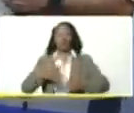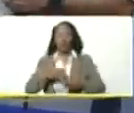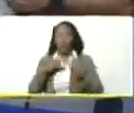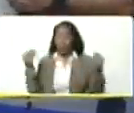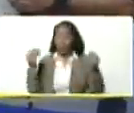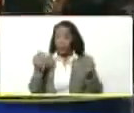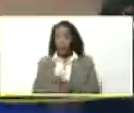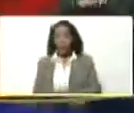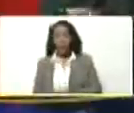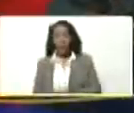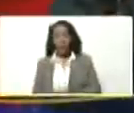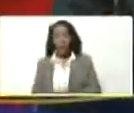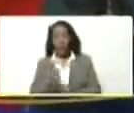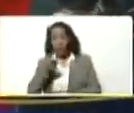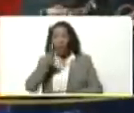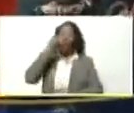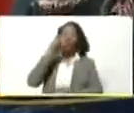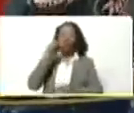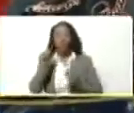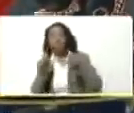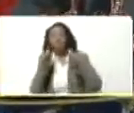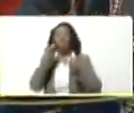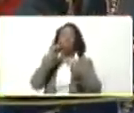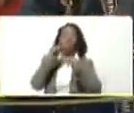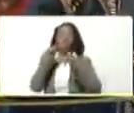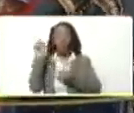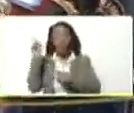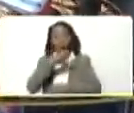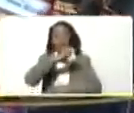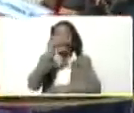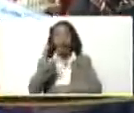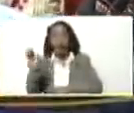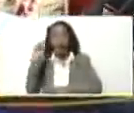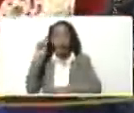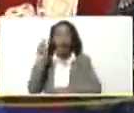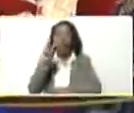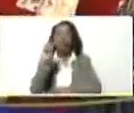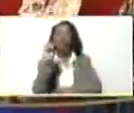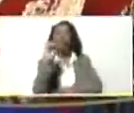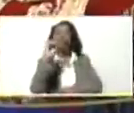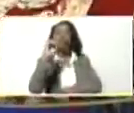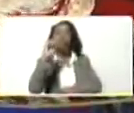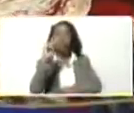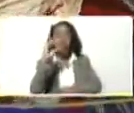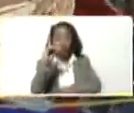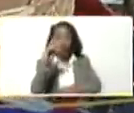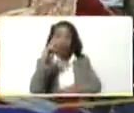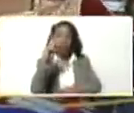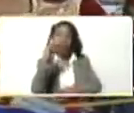del guamazo del vodka. Un guamazo en el Caribe de vodka. Sí, señor. Pega, ¿oyeron?